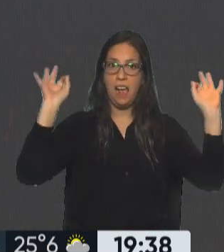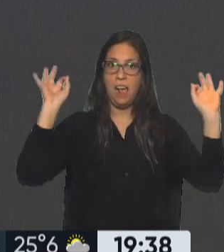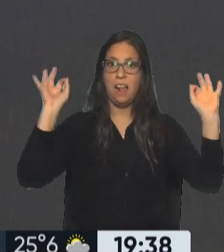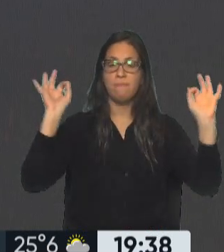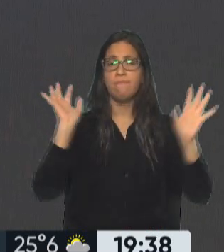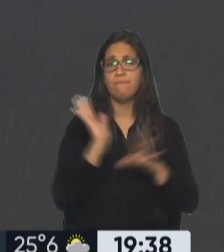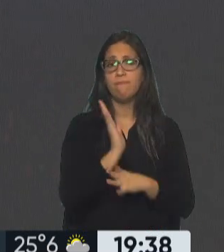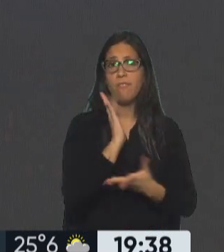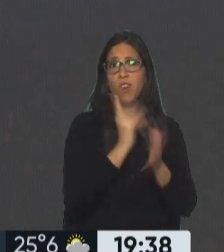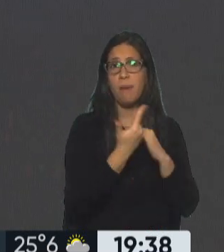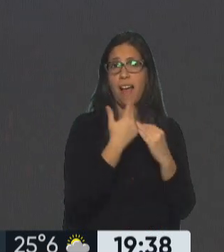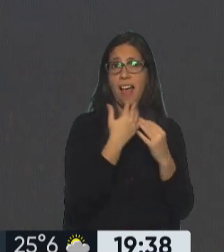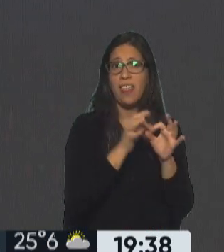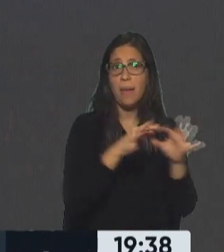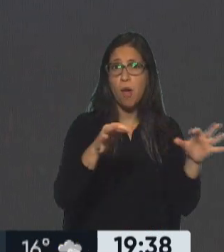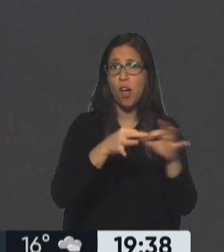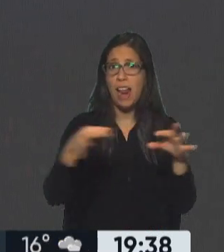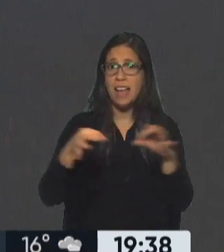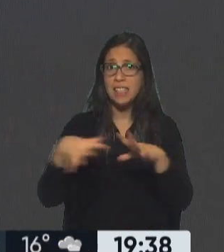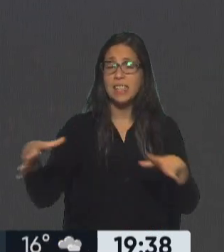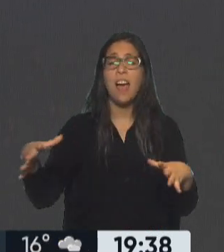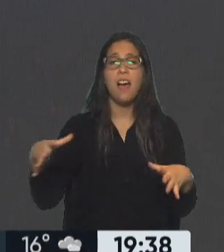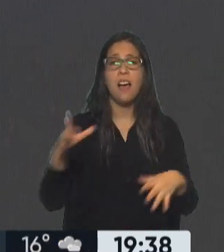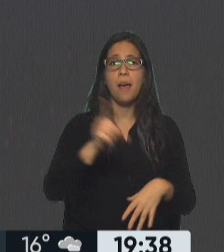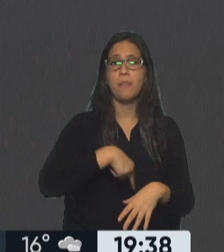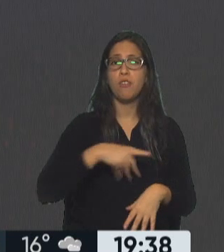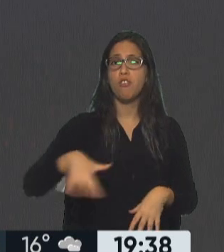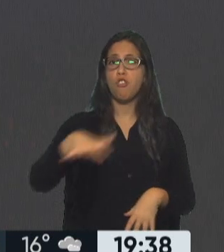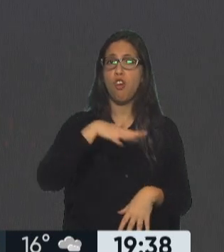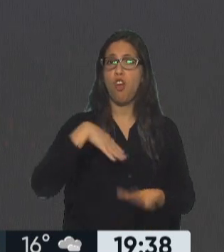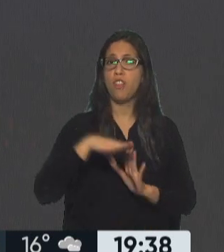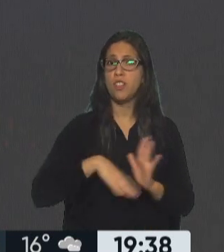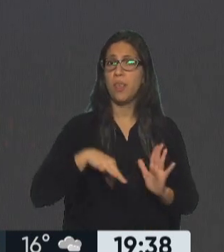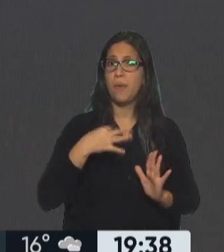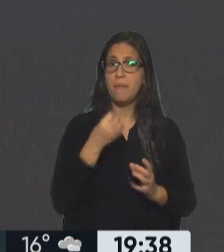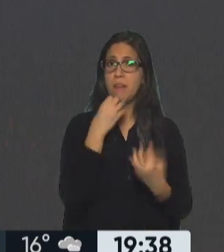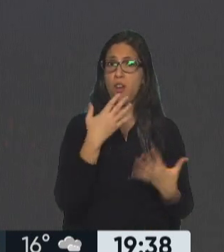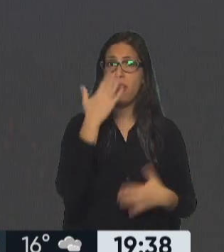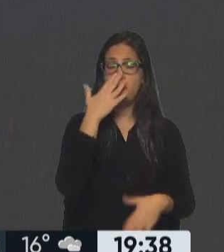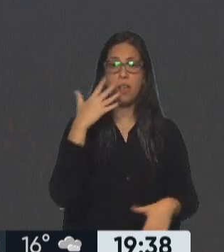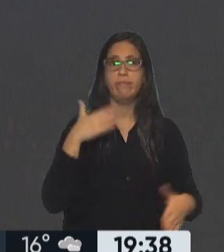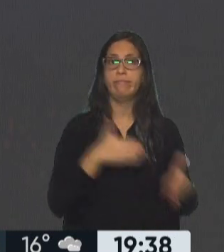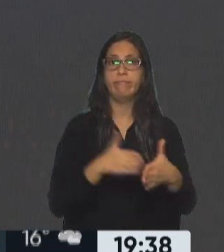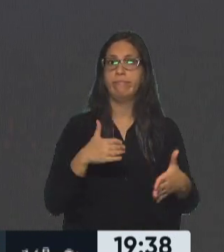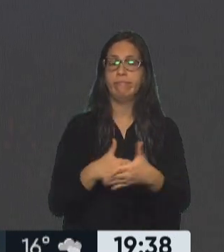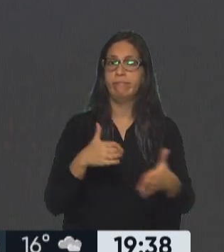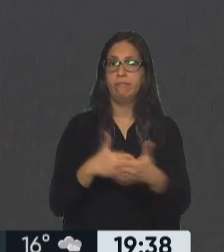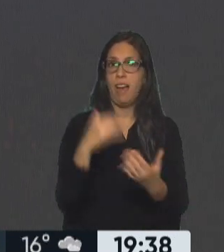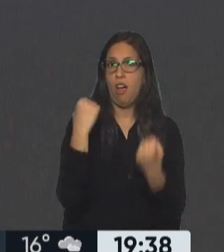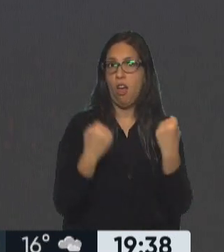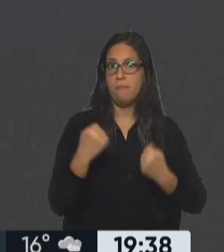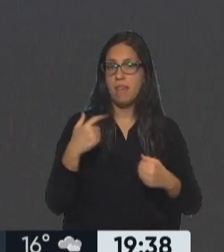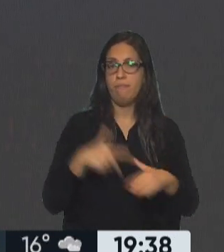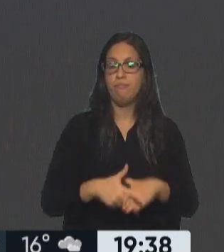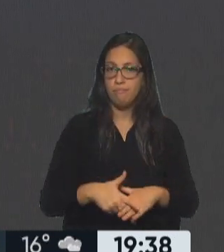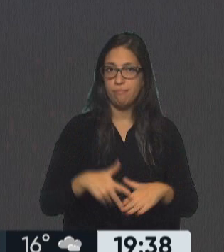de la democracia, mejorar las condiciones de vida de la población y después los límites que le pone la economía, en